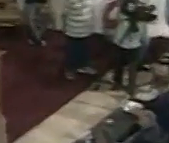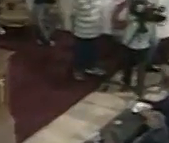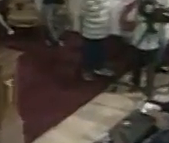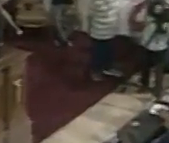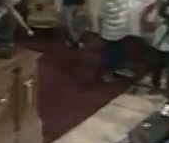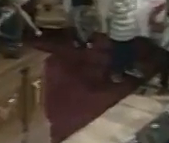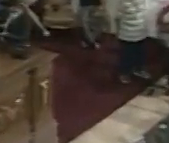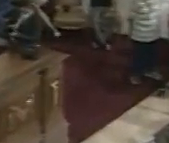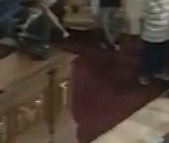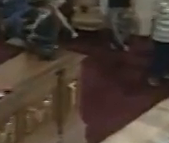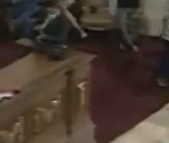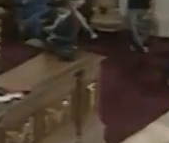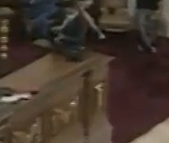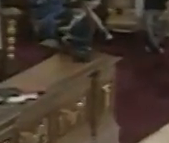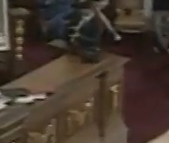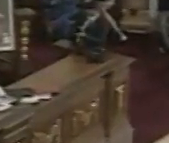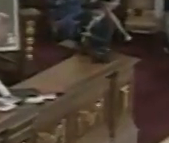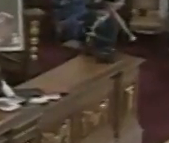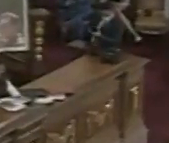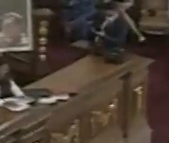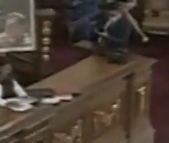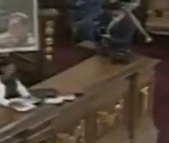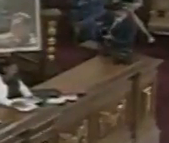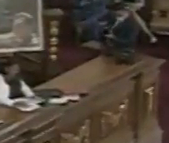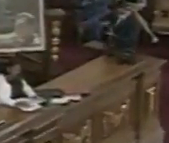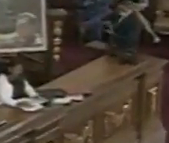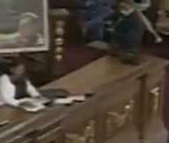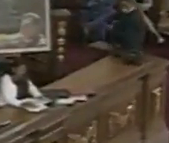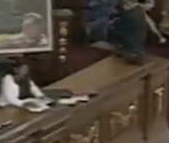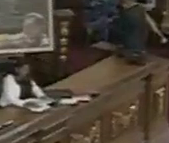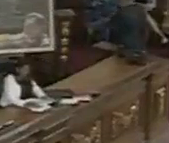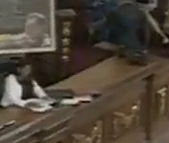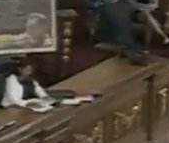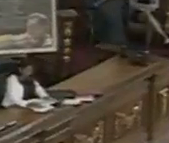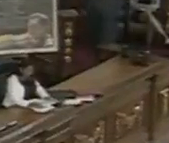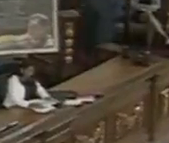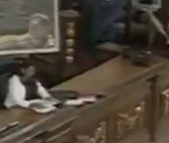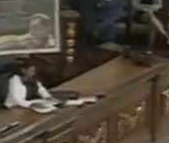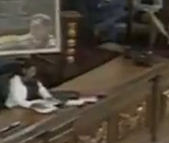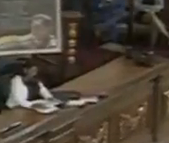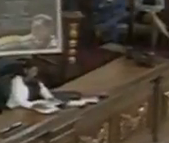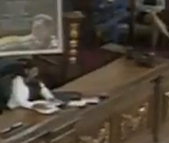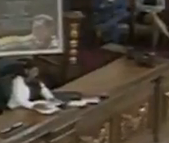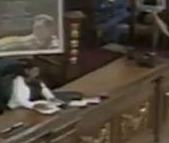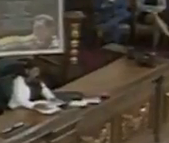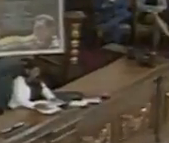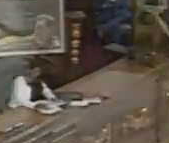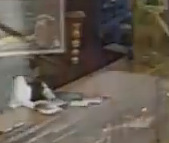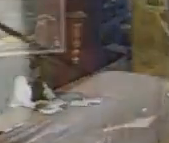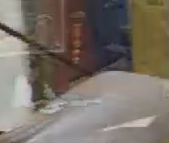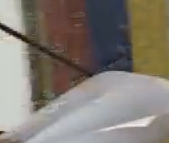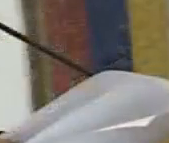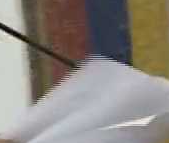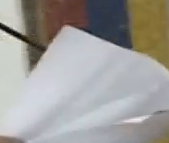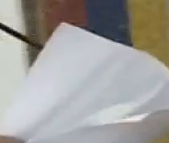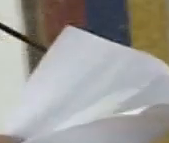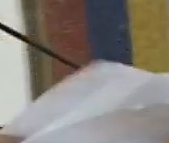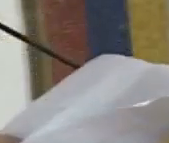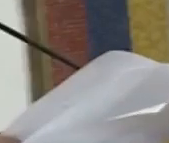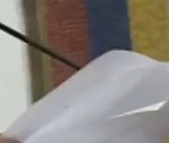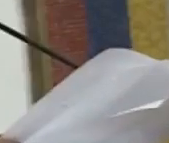quien informó la situación actual del Cuerpo de Bomberos del Distrito Capital. El presidente ejerció el derecho de palabra